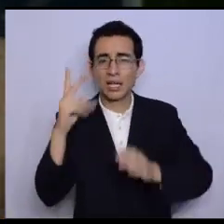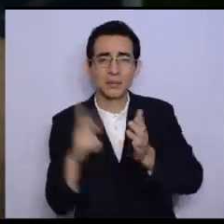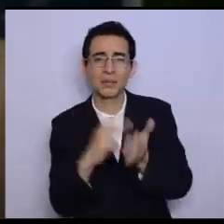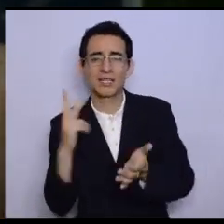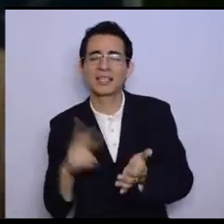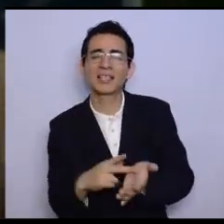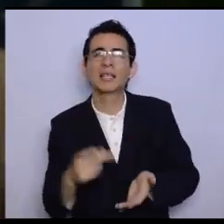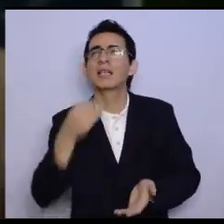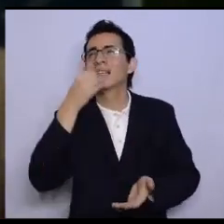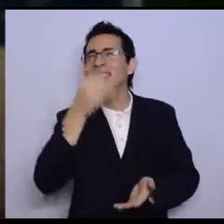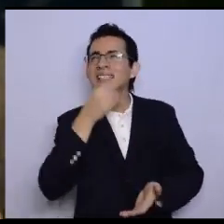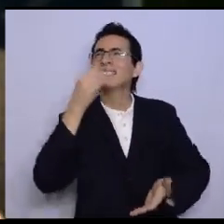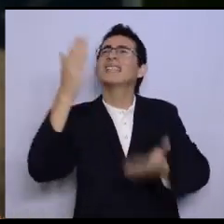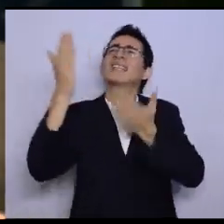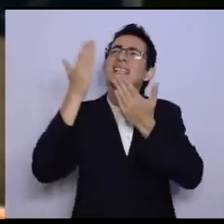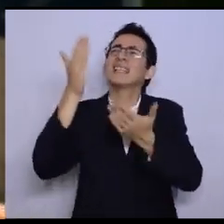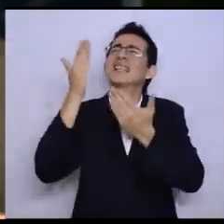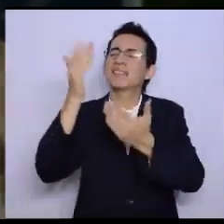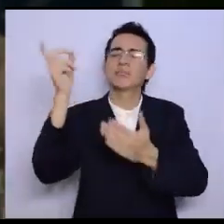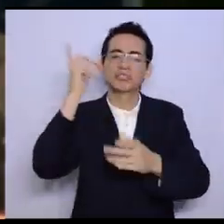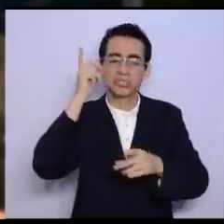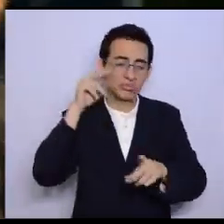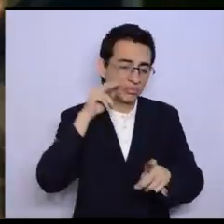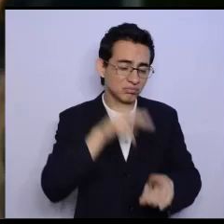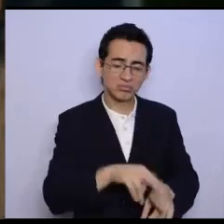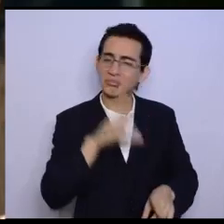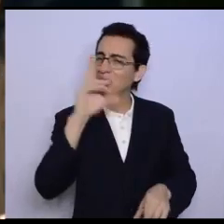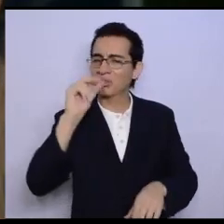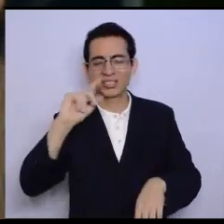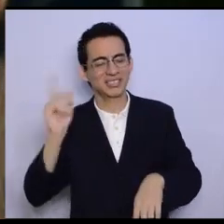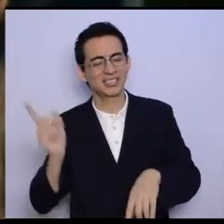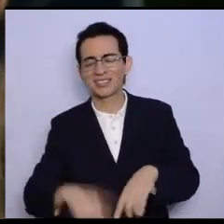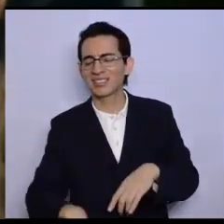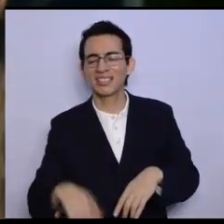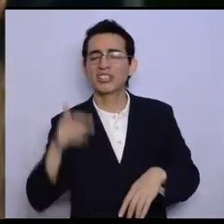por más que ores que te lo quite, no te lo va a quitar.